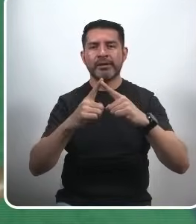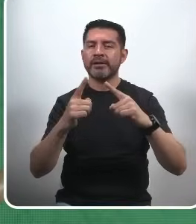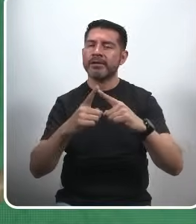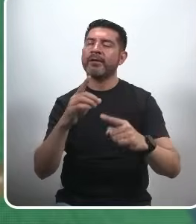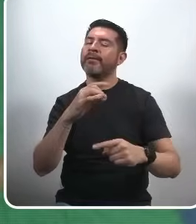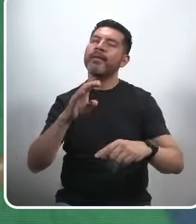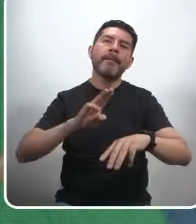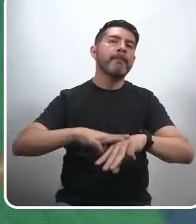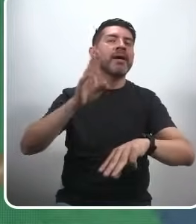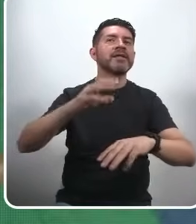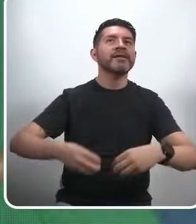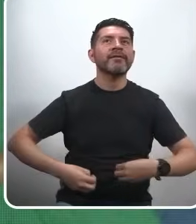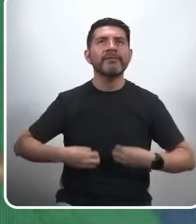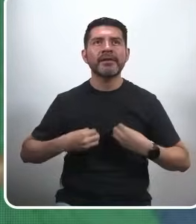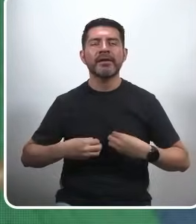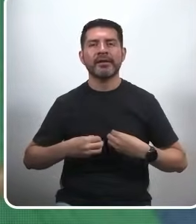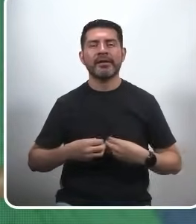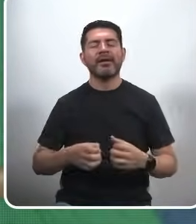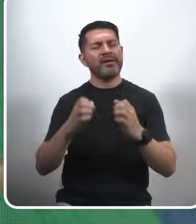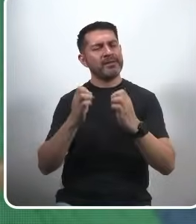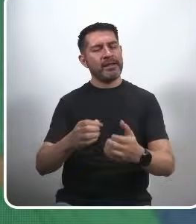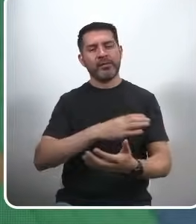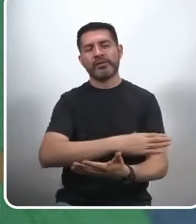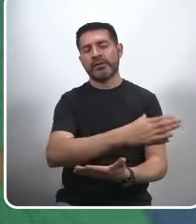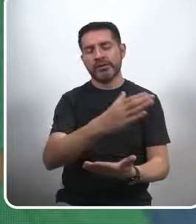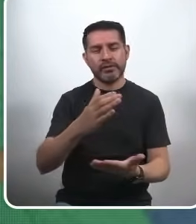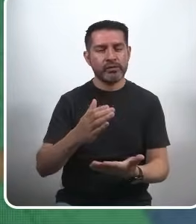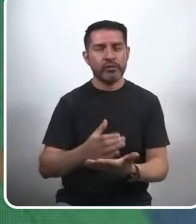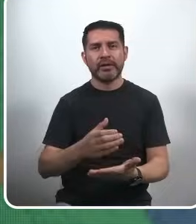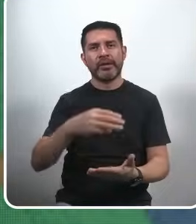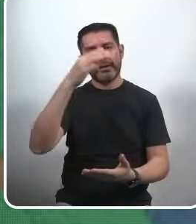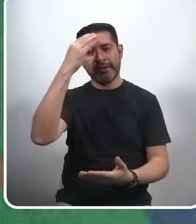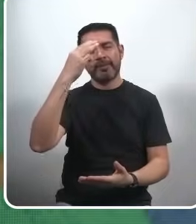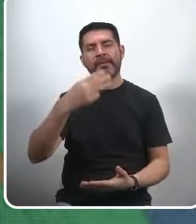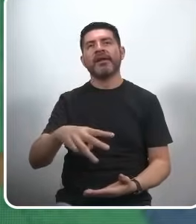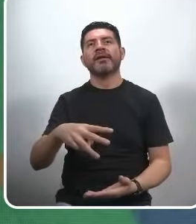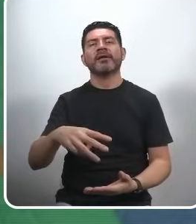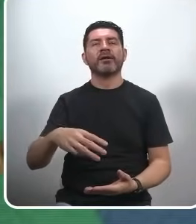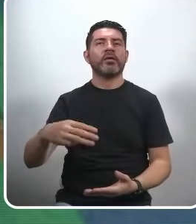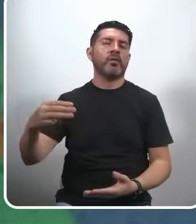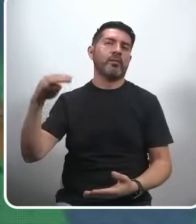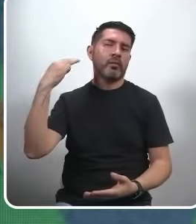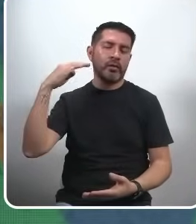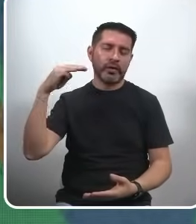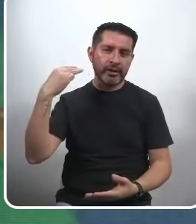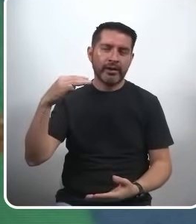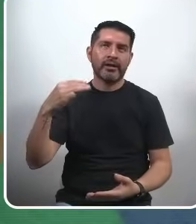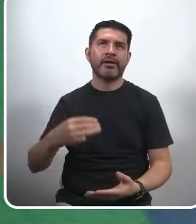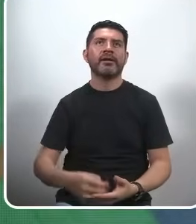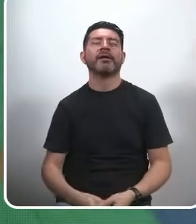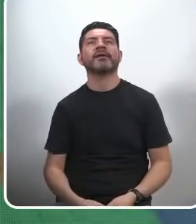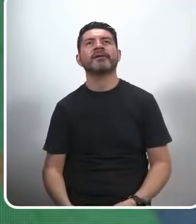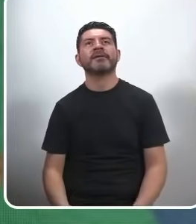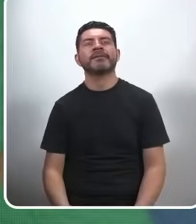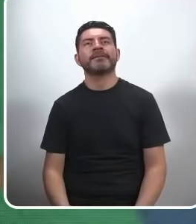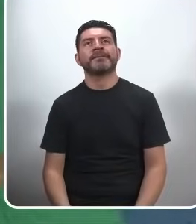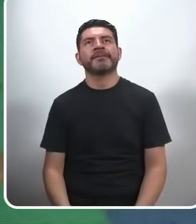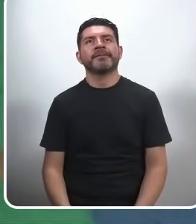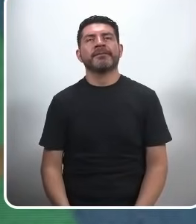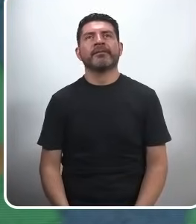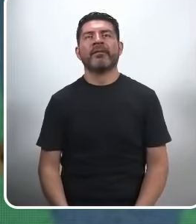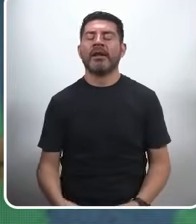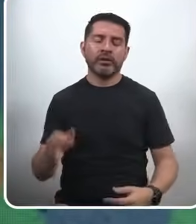Estamos transmitiendo desde Ciudad de México hasta Morelia, Querétaro, León, Toluca, Guadalajara,